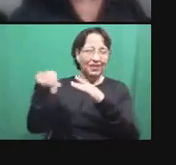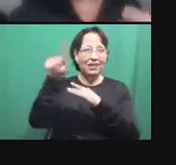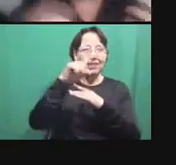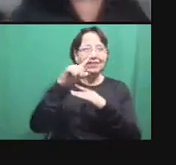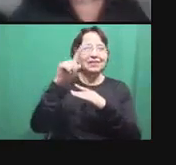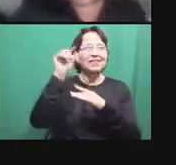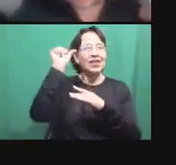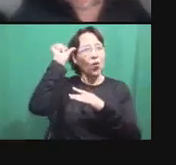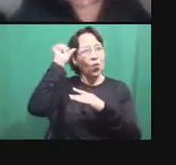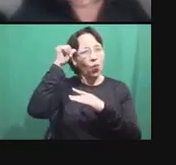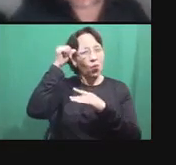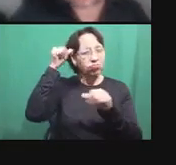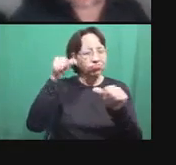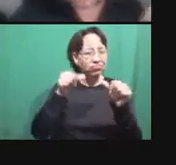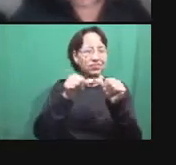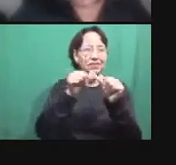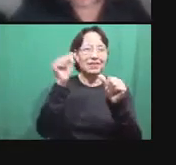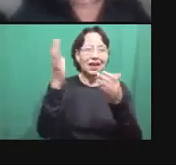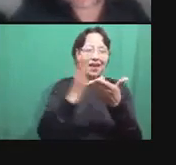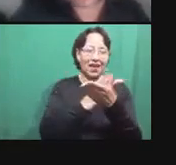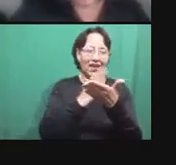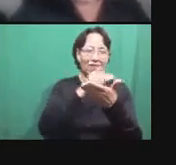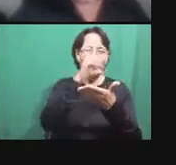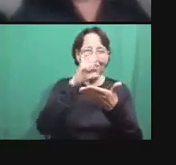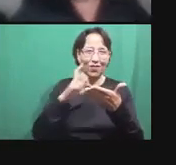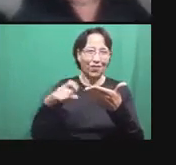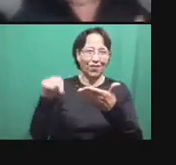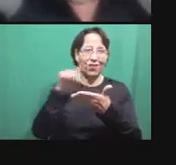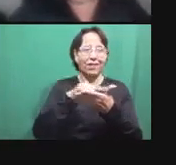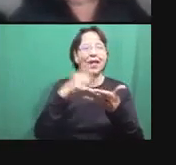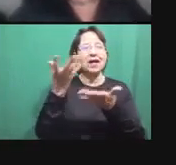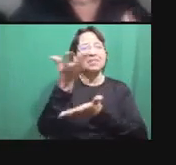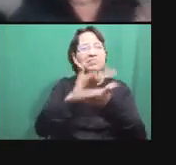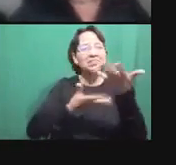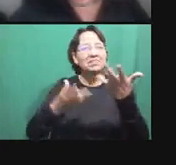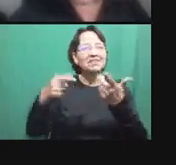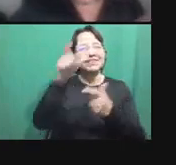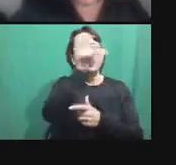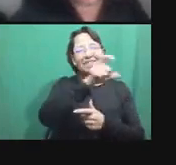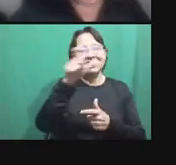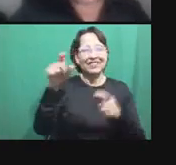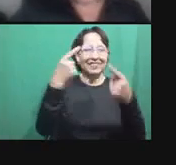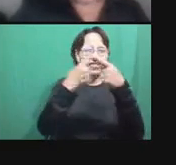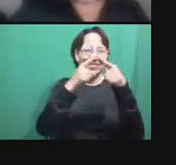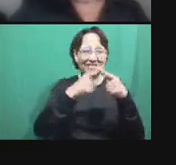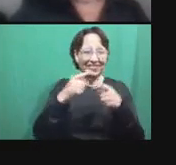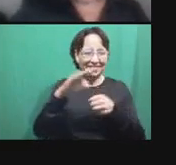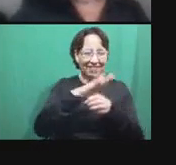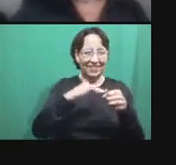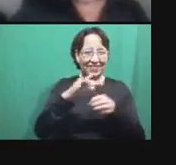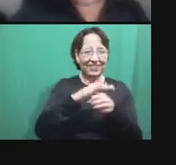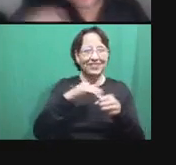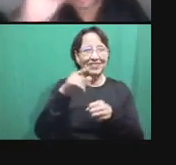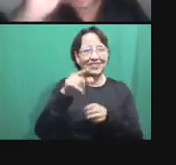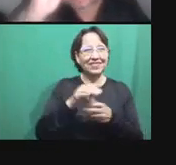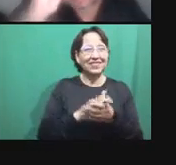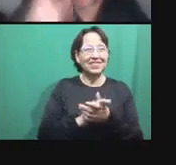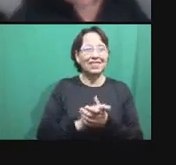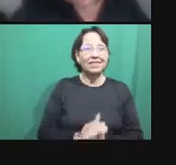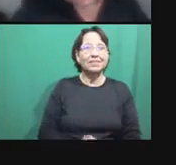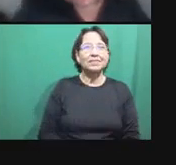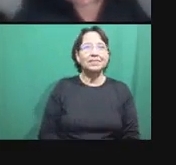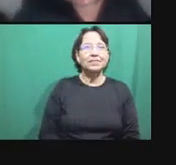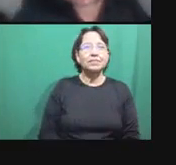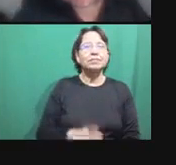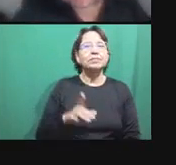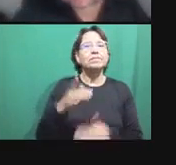para hacer un stencil en la casa del otro, para intercambiar entre personas de diferentes barrios en ese proceso de reasentamiento. Esta es una